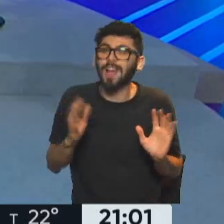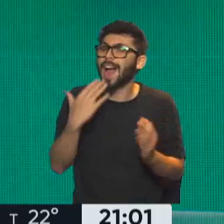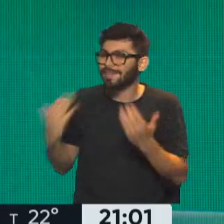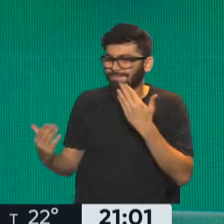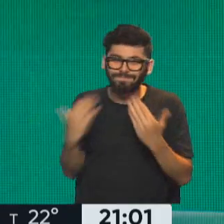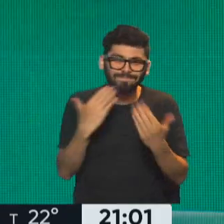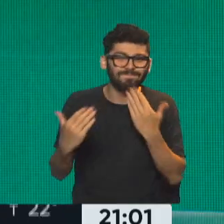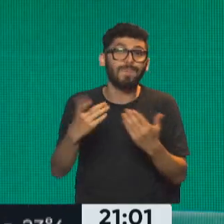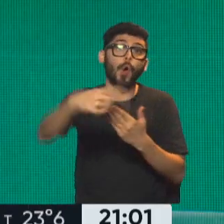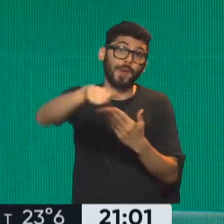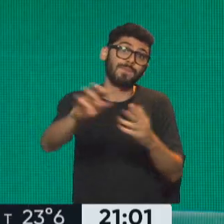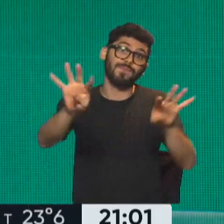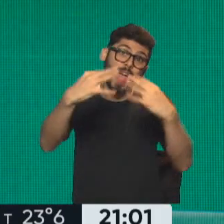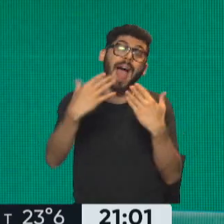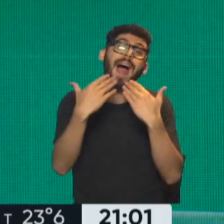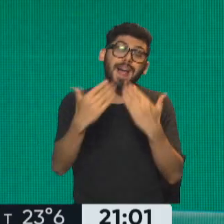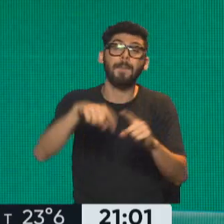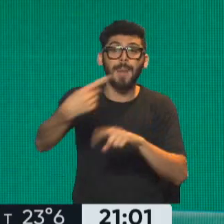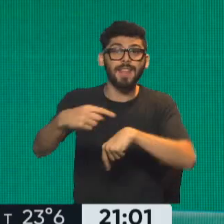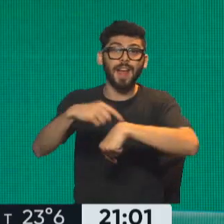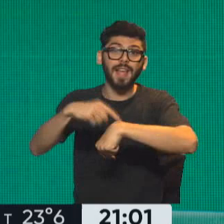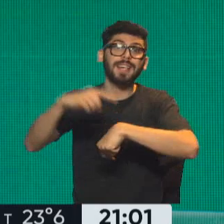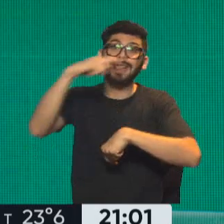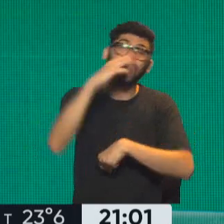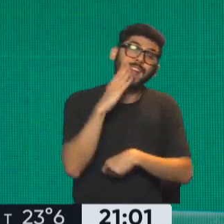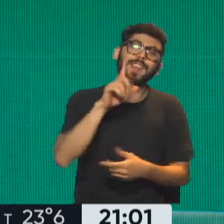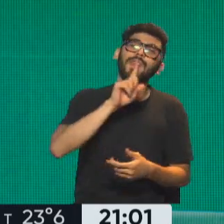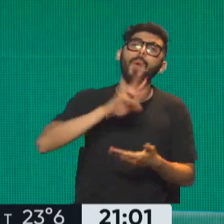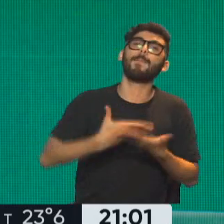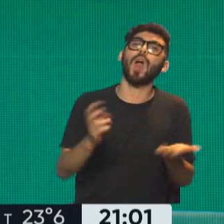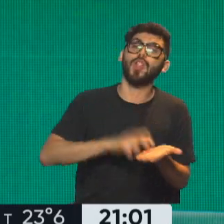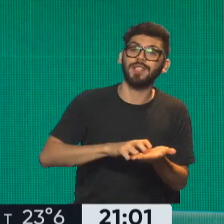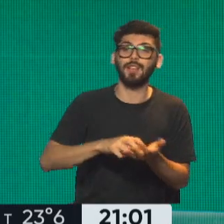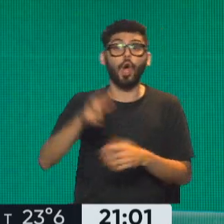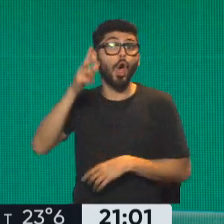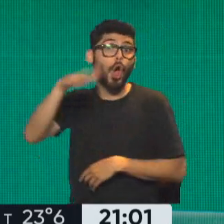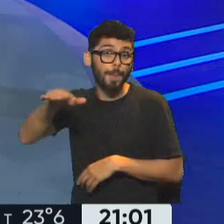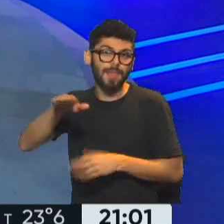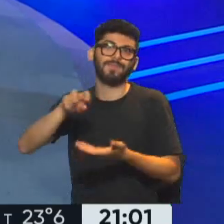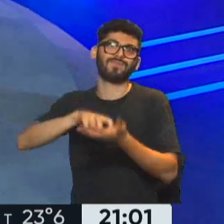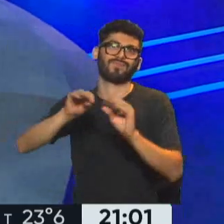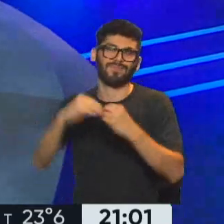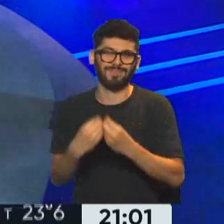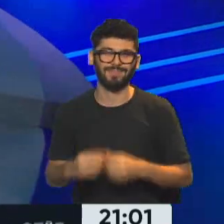Raúl, Osvaldo. Gracias a ustedes por estar ahí mañana, 19 horas, Televisión Pública, Noticias 20:30, cierre de edición.